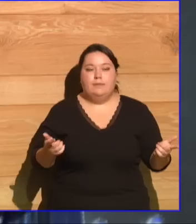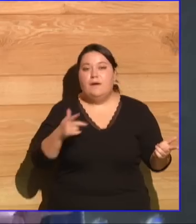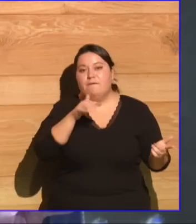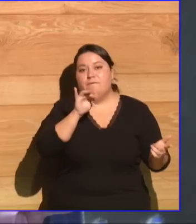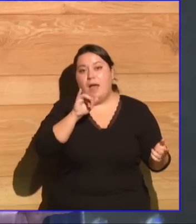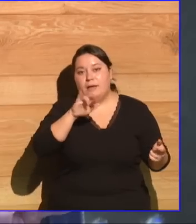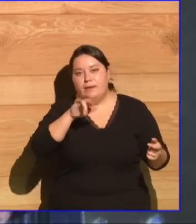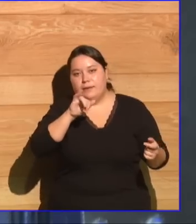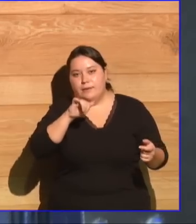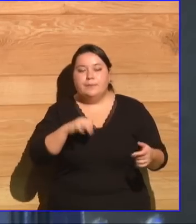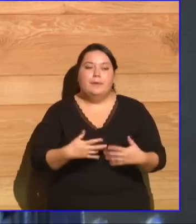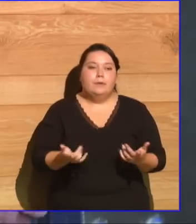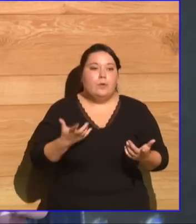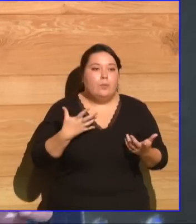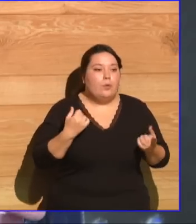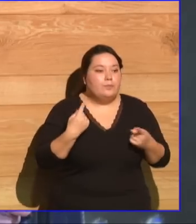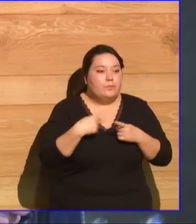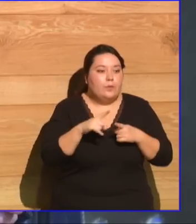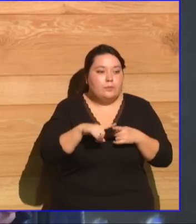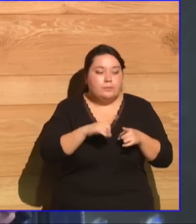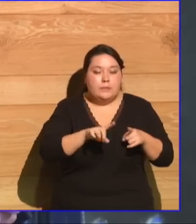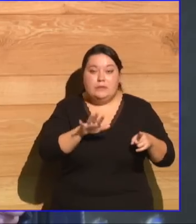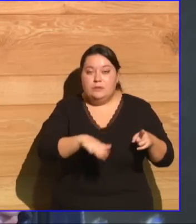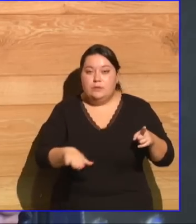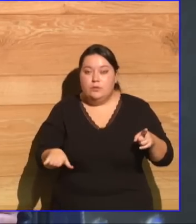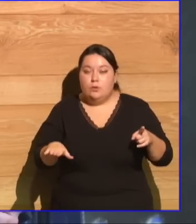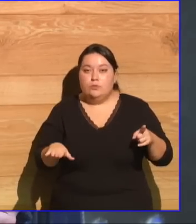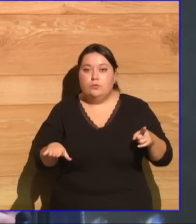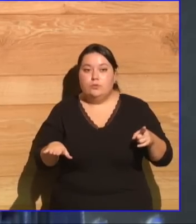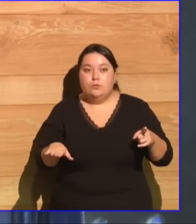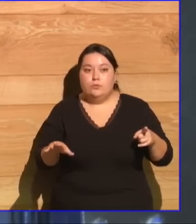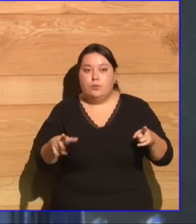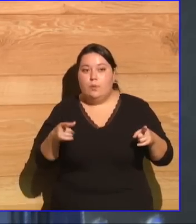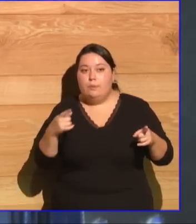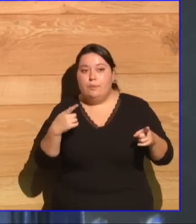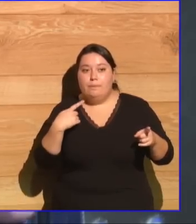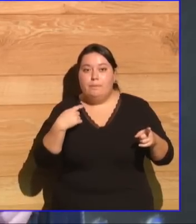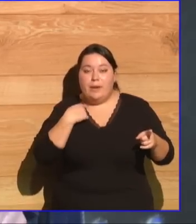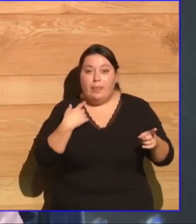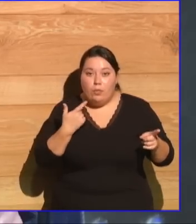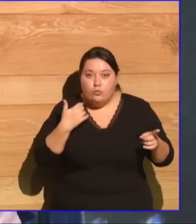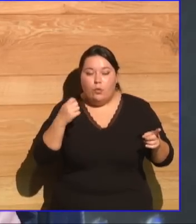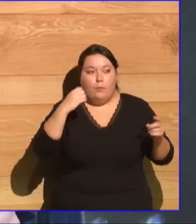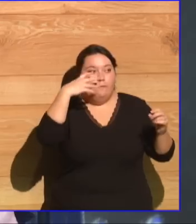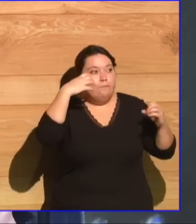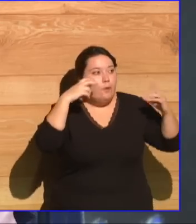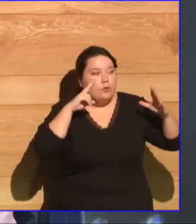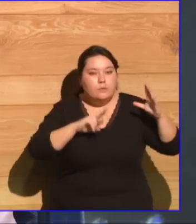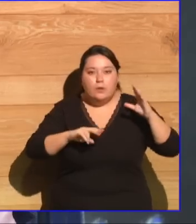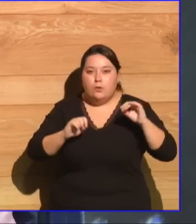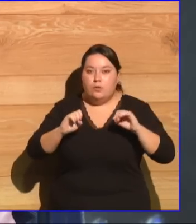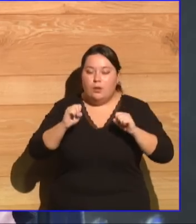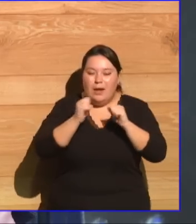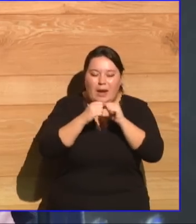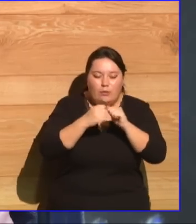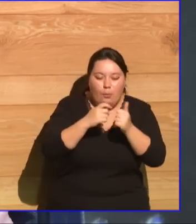que sucedan en el exterior, por mucha guerra de tartas que estén teniendo los niños perdidos, estoy viendo los focos siempre en todas partes y estoy viendo el cartón piedra